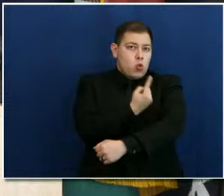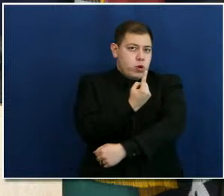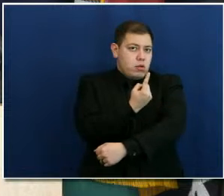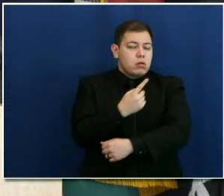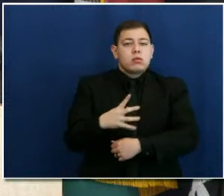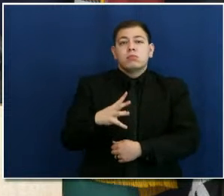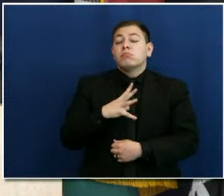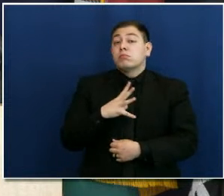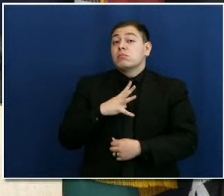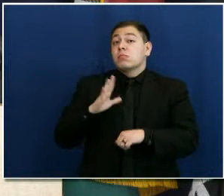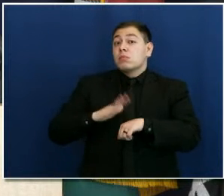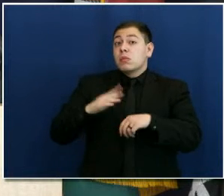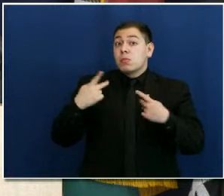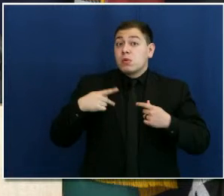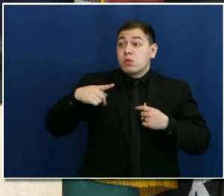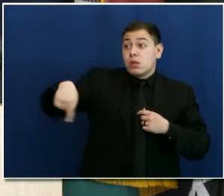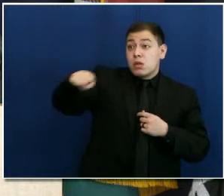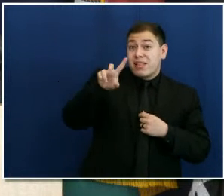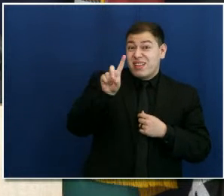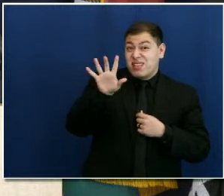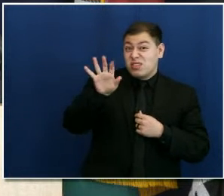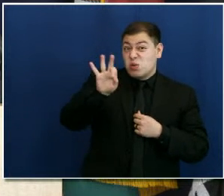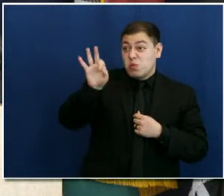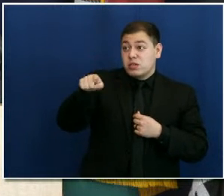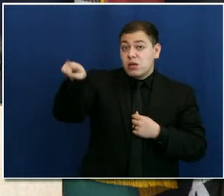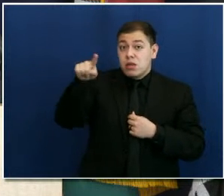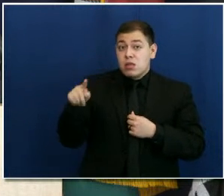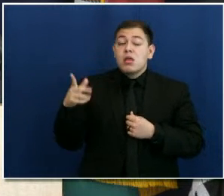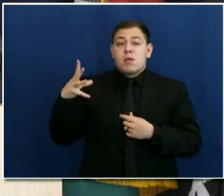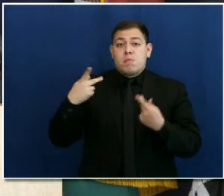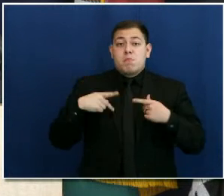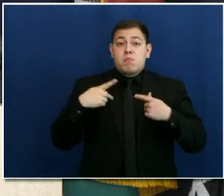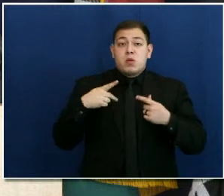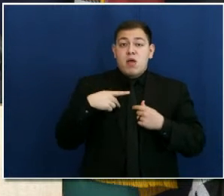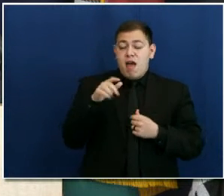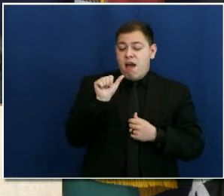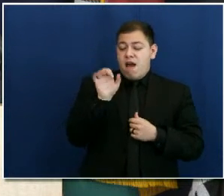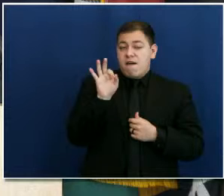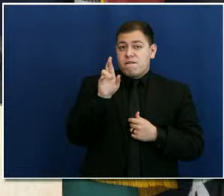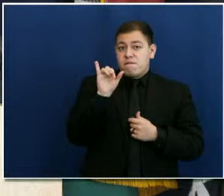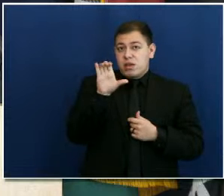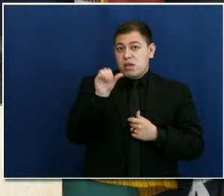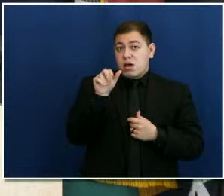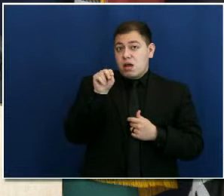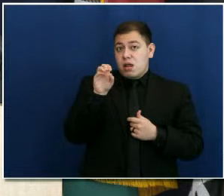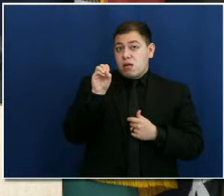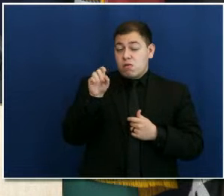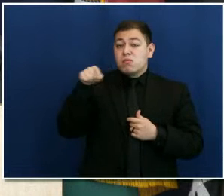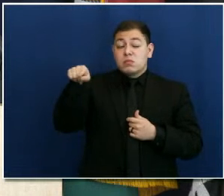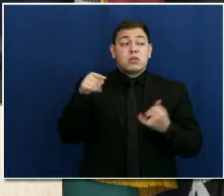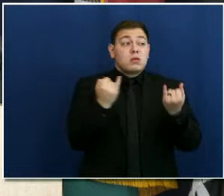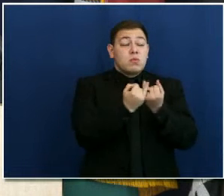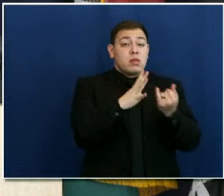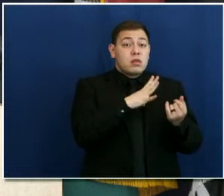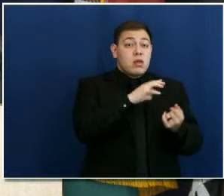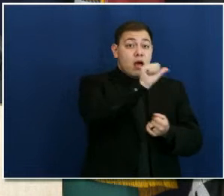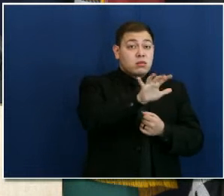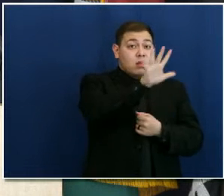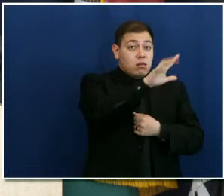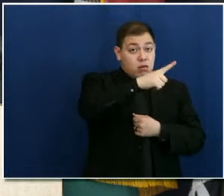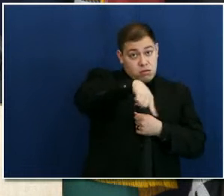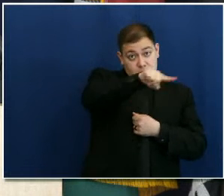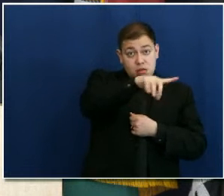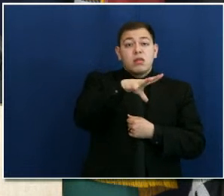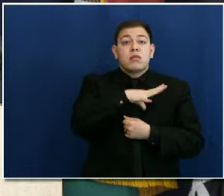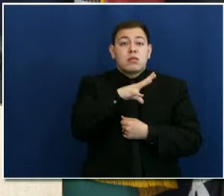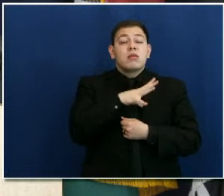33.8% de la comunidad elegible afroamericana ha sido vacunada, y también el 60% de la comunidad asiática ahora ya es